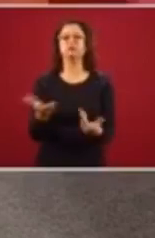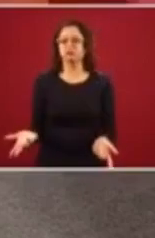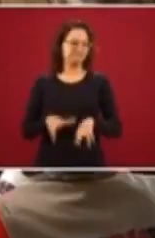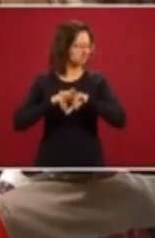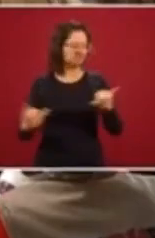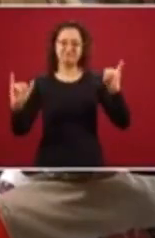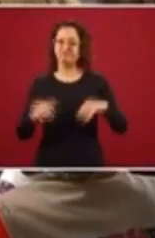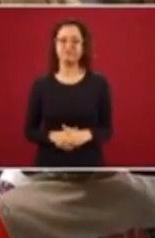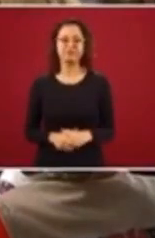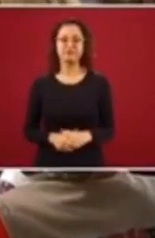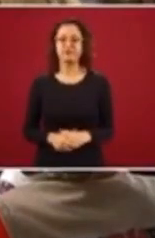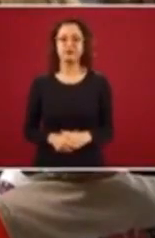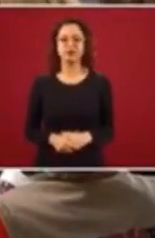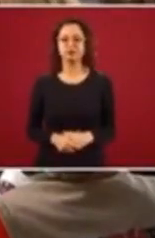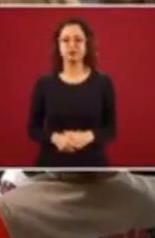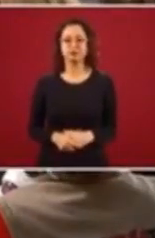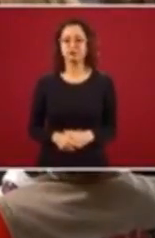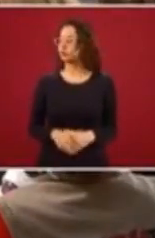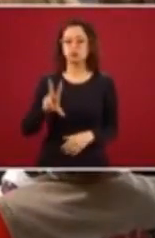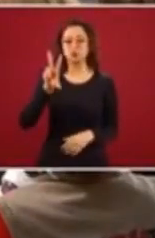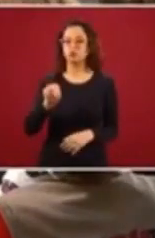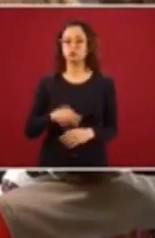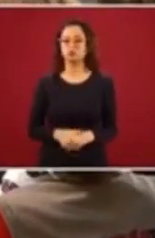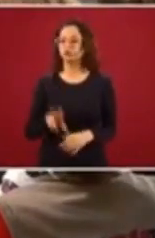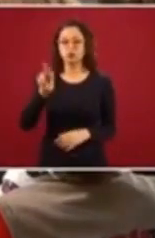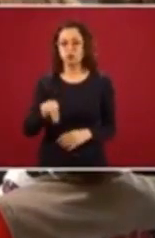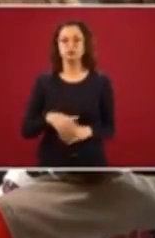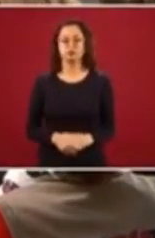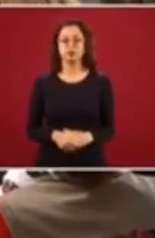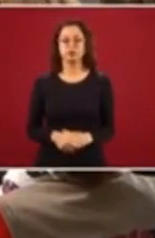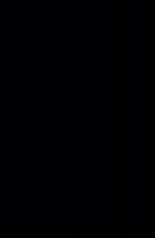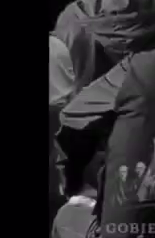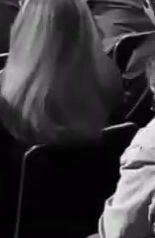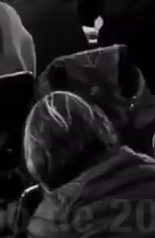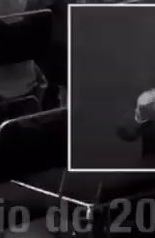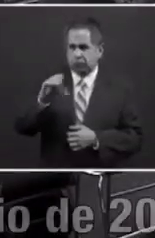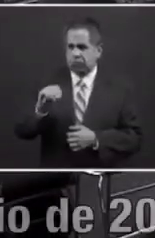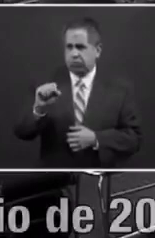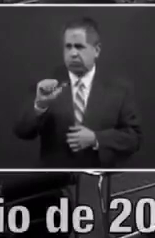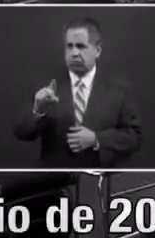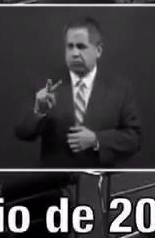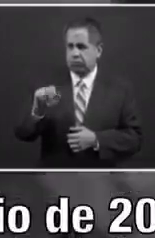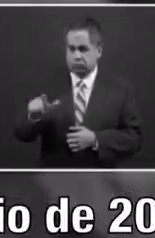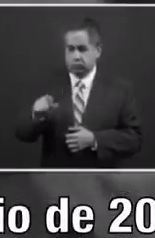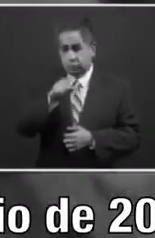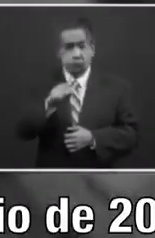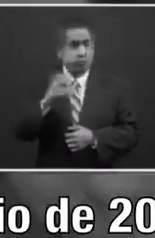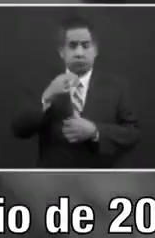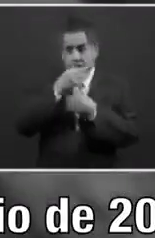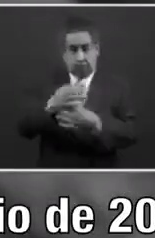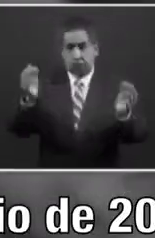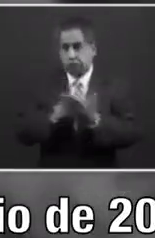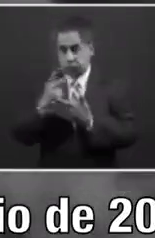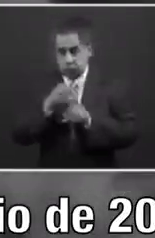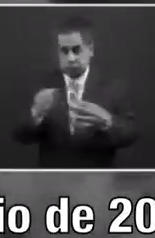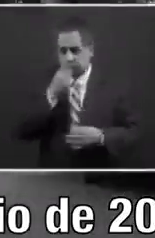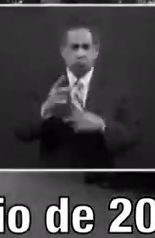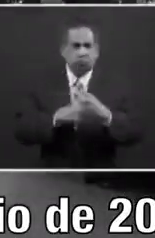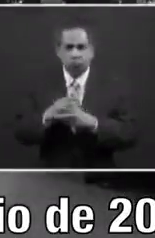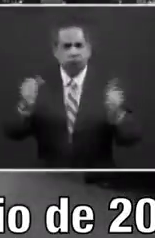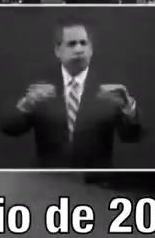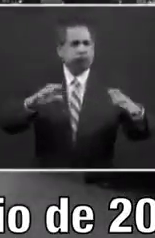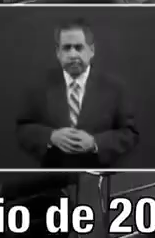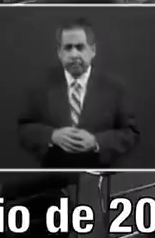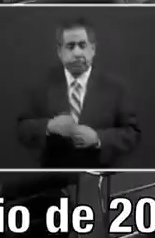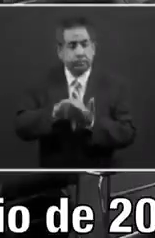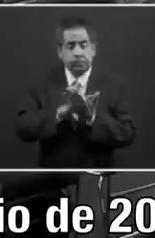a revisar. ¿Usted tenía conocimiento? No. ¿Tenía conocimiento sobre...? No tenía conocimiento. Pablo Amílcar Sandoval, cuando usted anunció este programa, dijo que se iba a hacer una